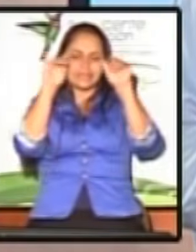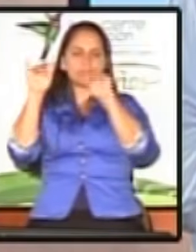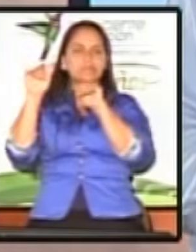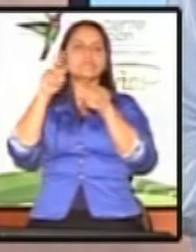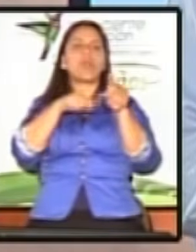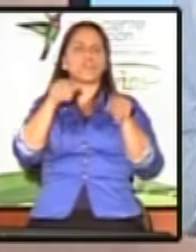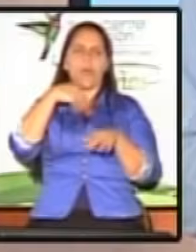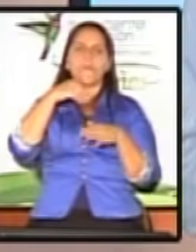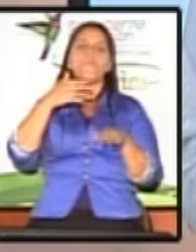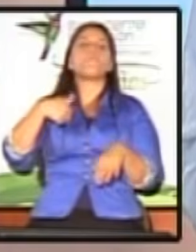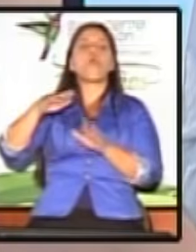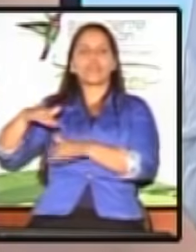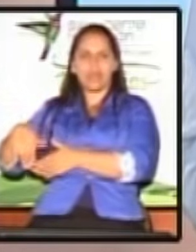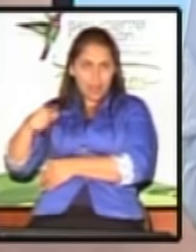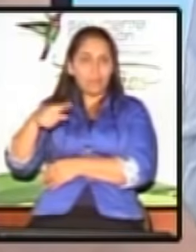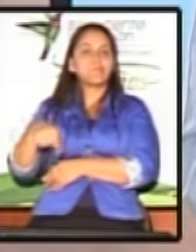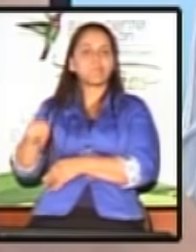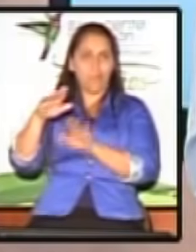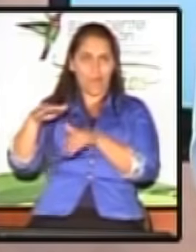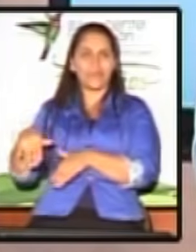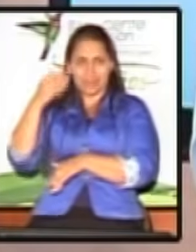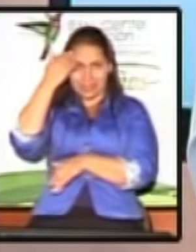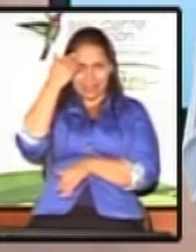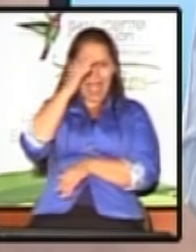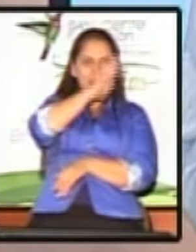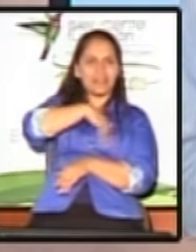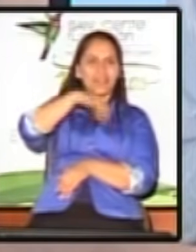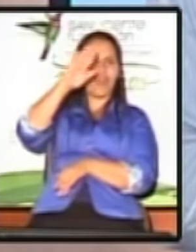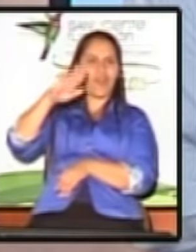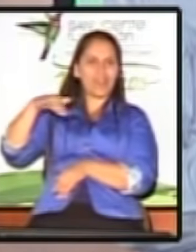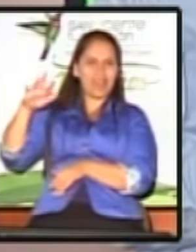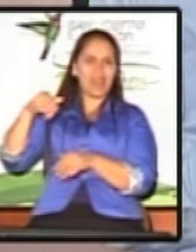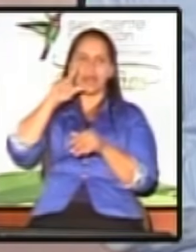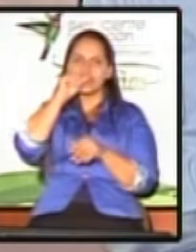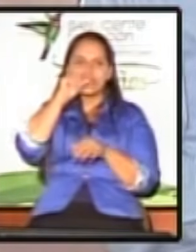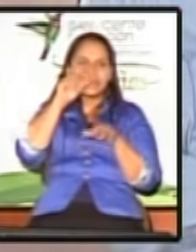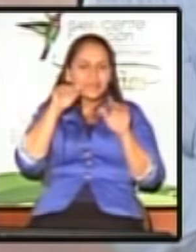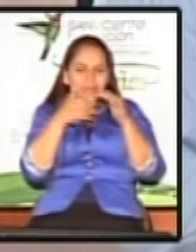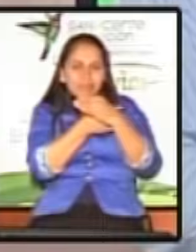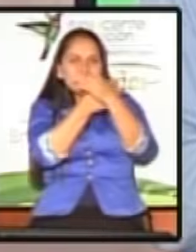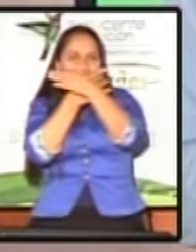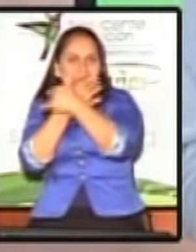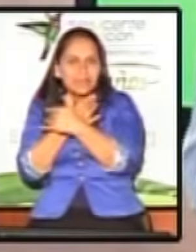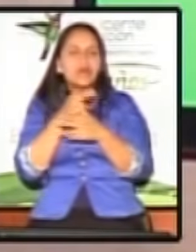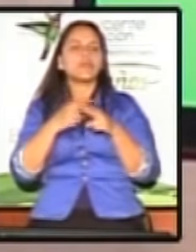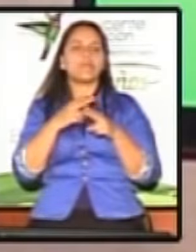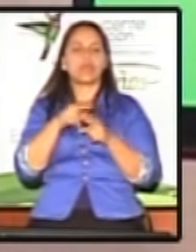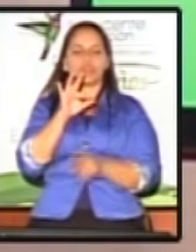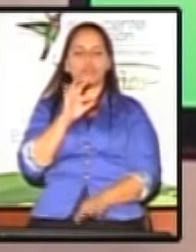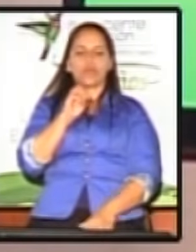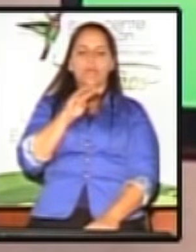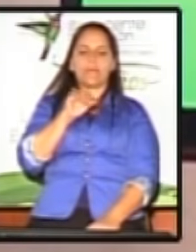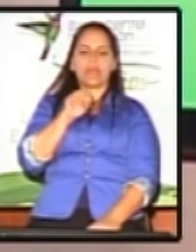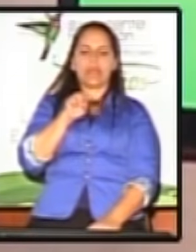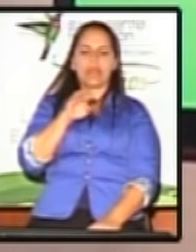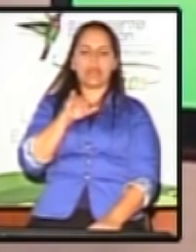la mayoría de los antioqueños, sabemos que en Antioquia al colibrí le dicen tominejo. Y una vez un paciente, que es